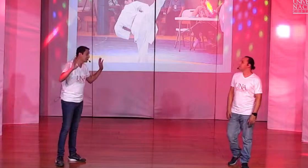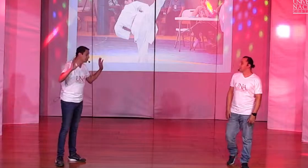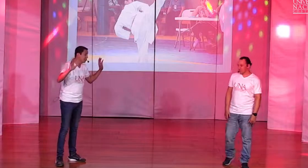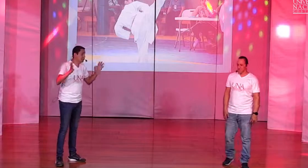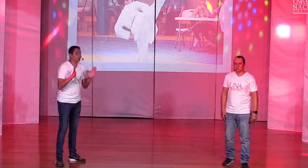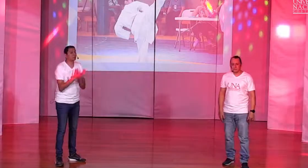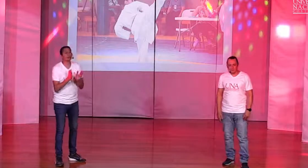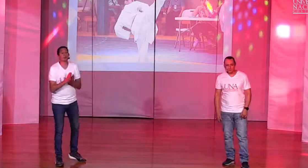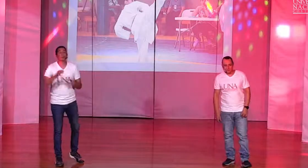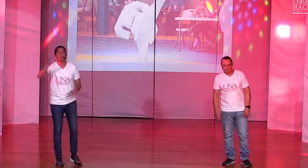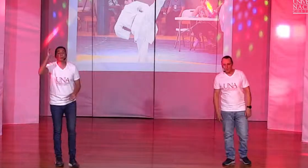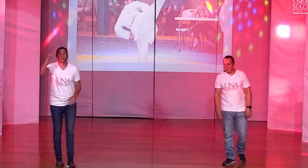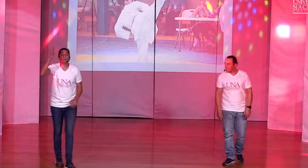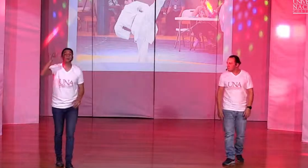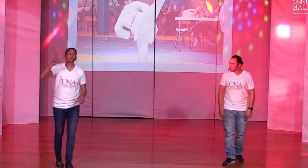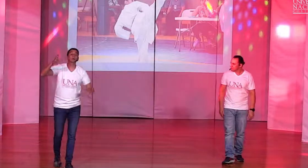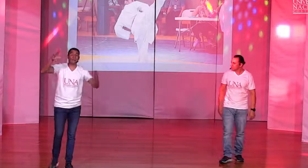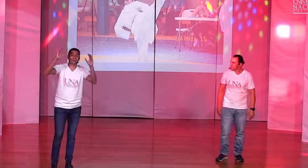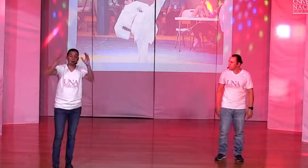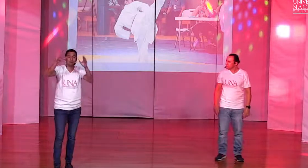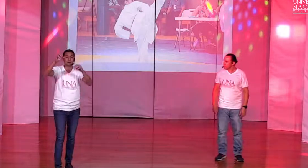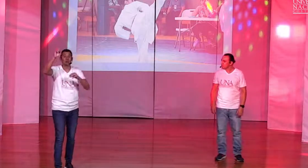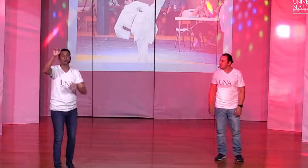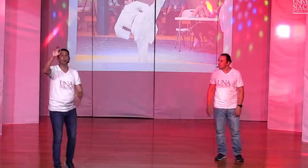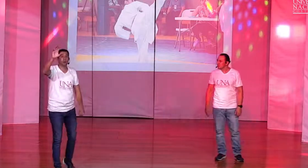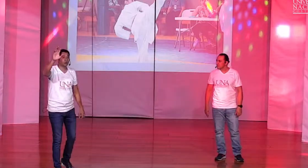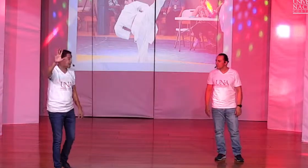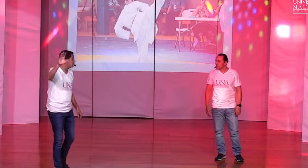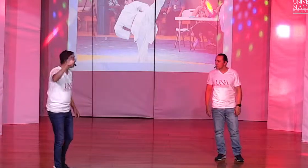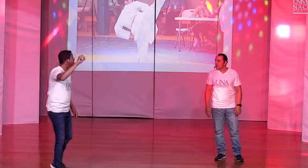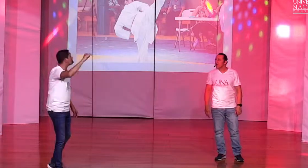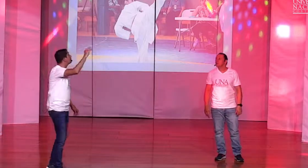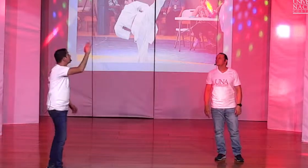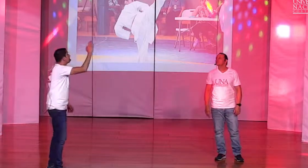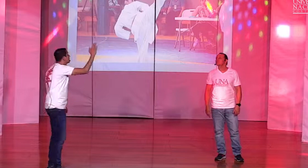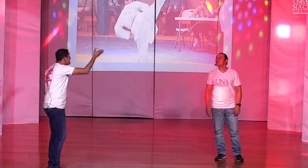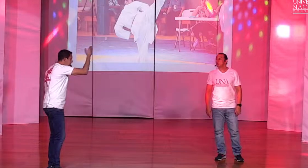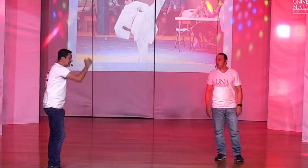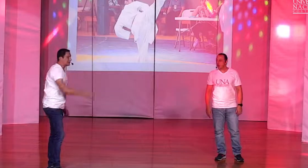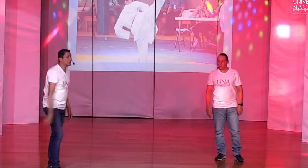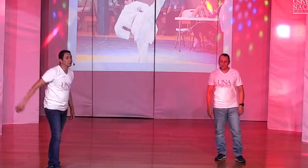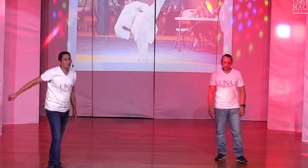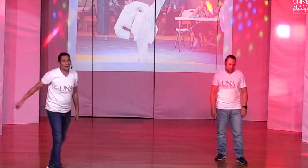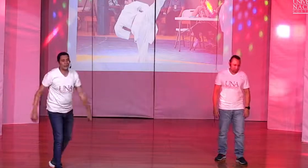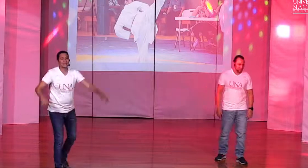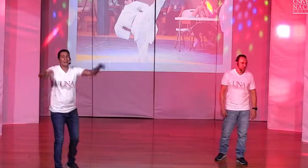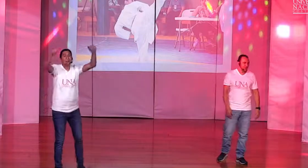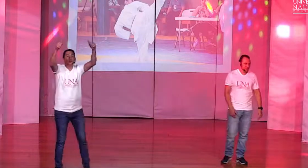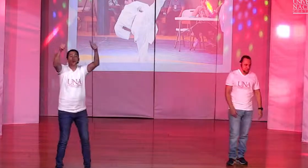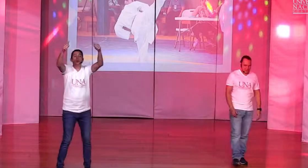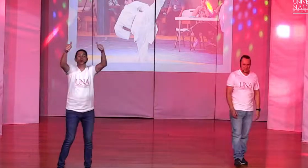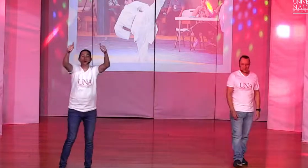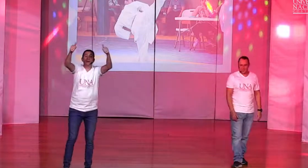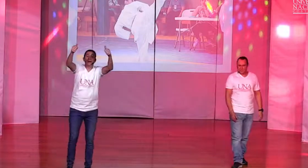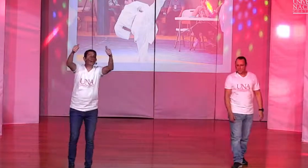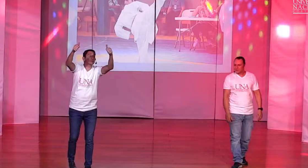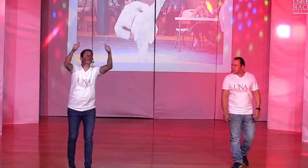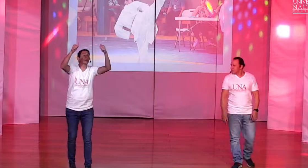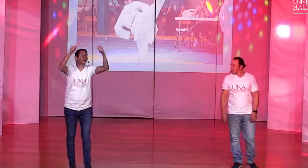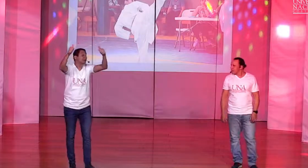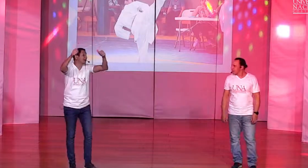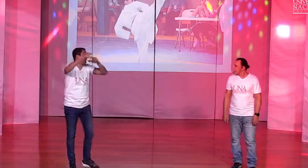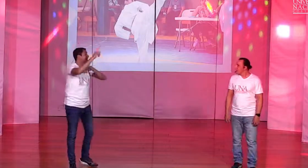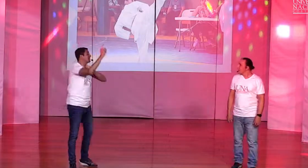varios números. Sí. Pero yo creo que es muy importante hoy que ustedes se vayan con este número exacto y son 5. 5 becas. Número 1,